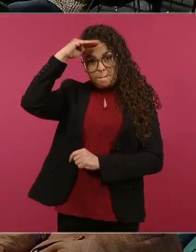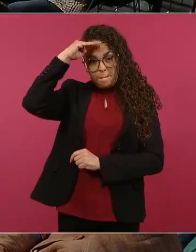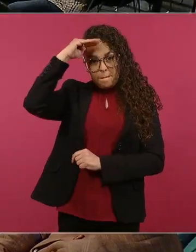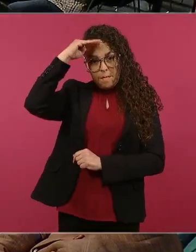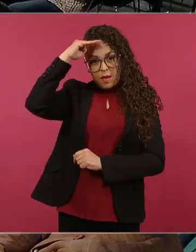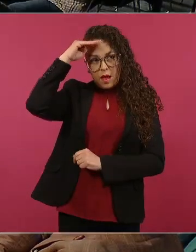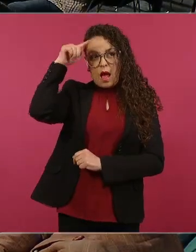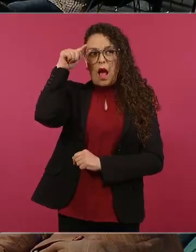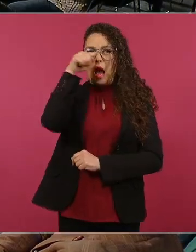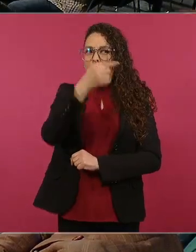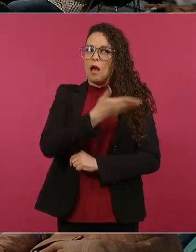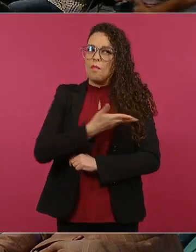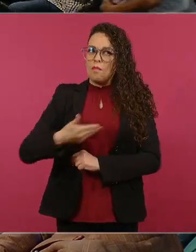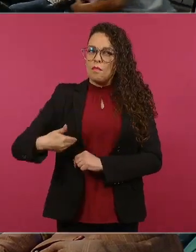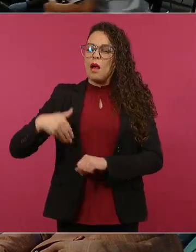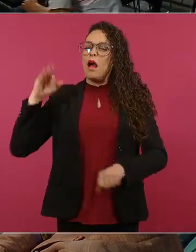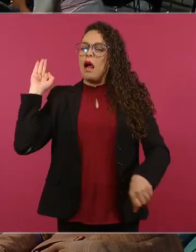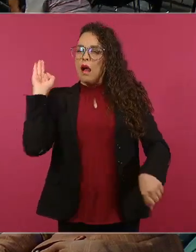No,